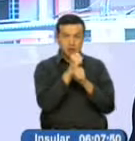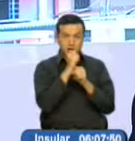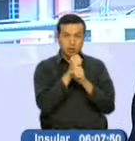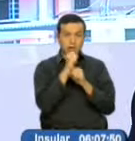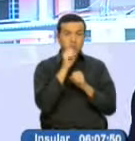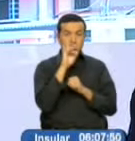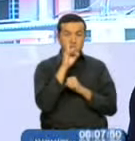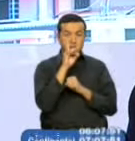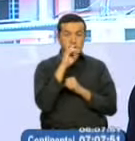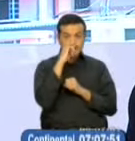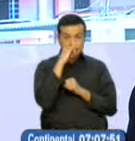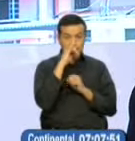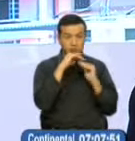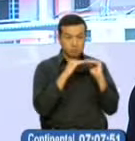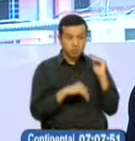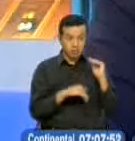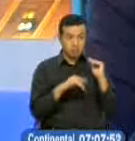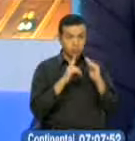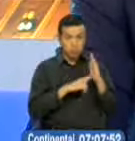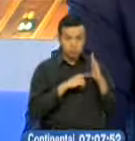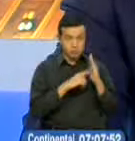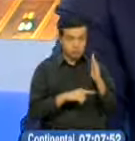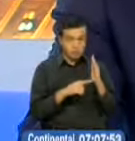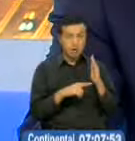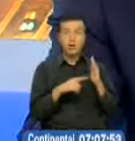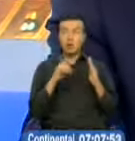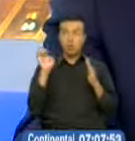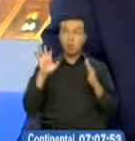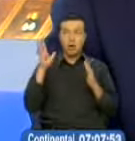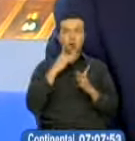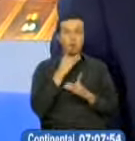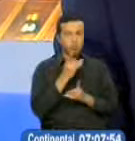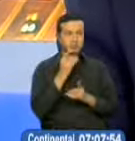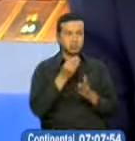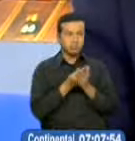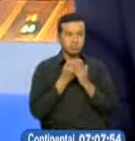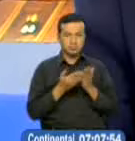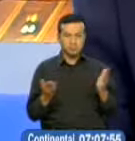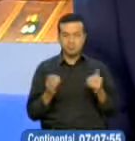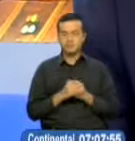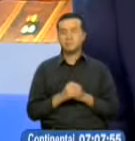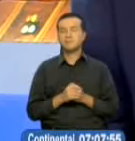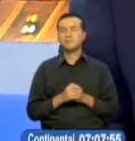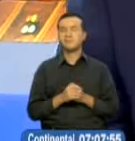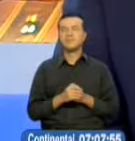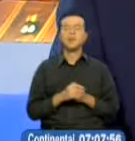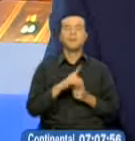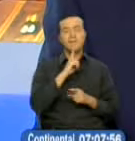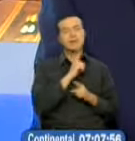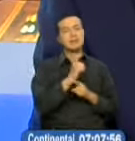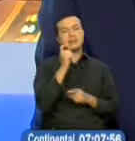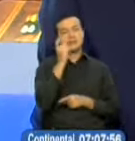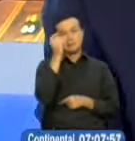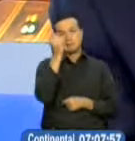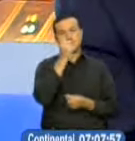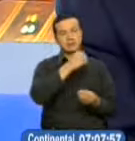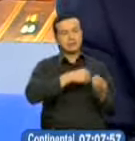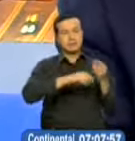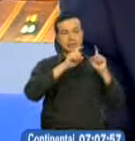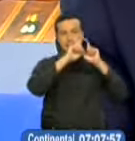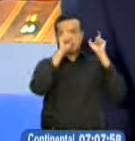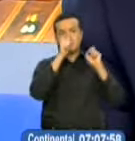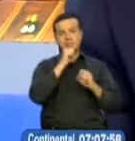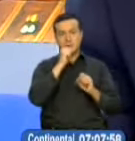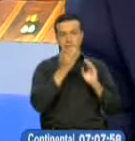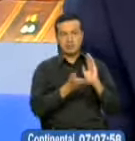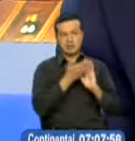edad, etcétera. Ahora, pero si bien se requiere inversión y hay que reconocer que la inversión privada ha